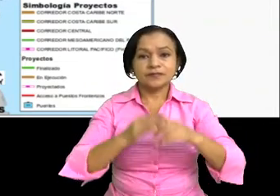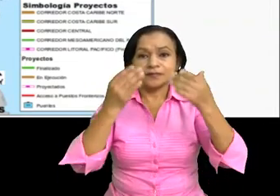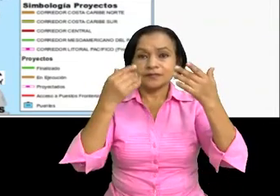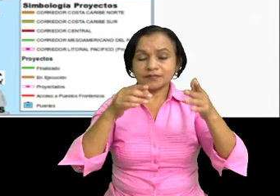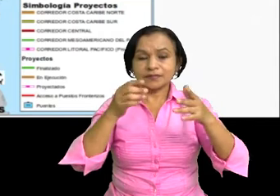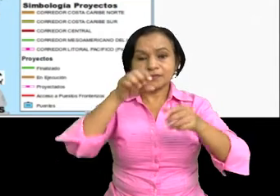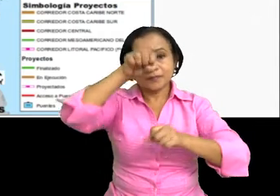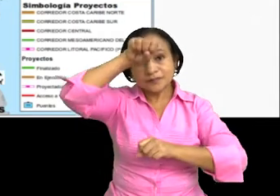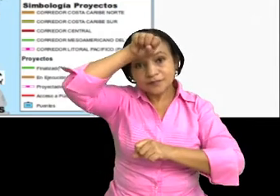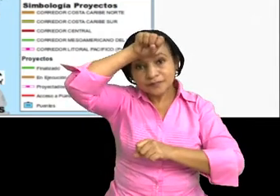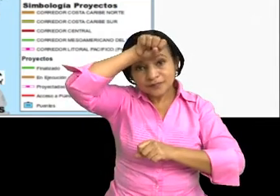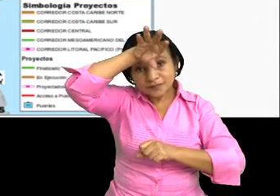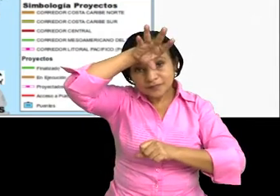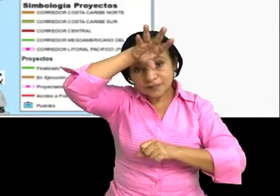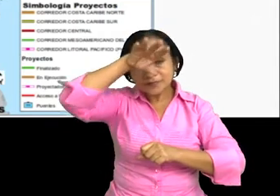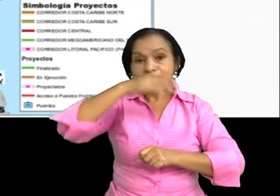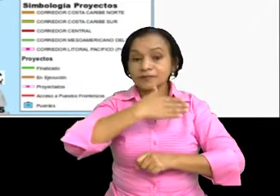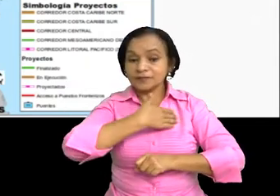producción minera se ve